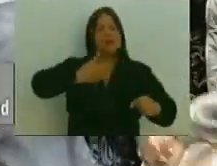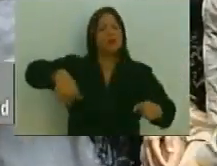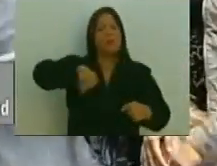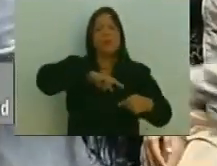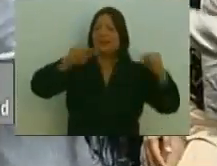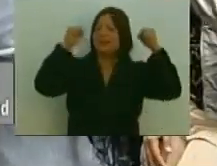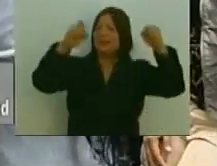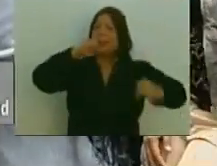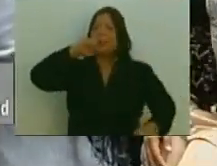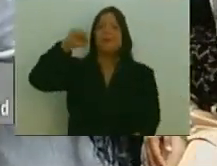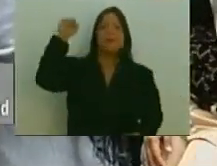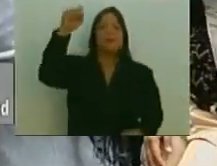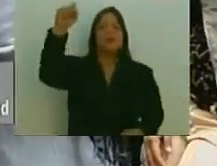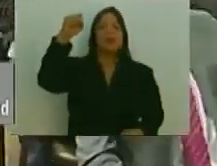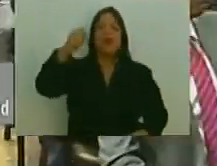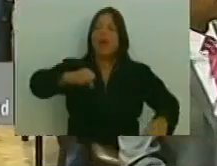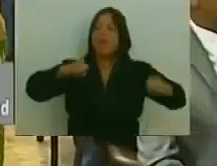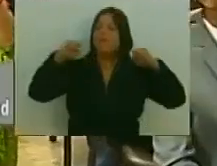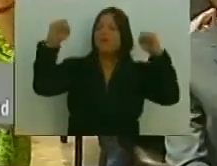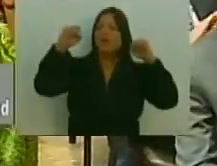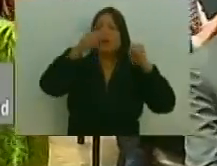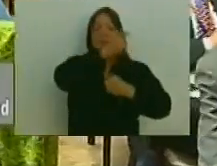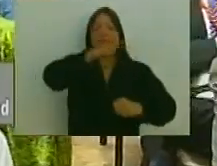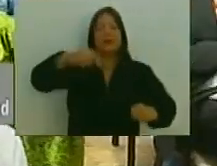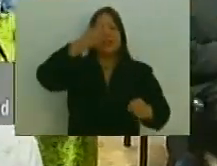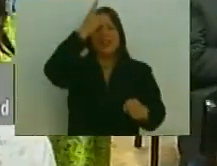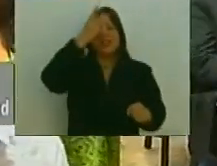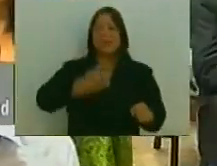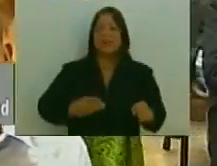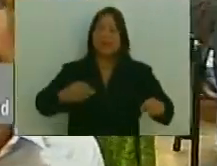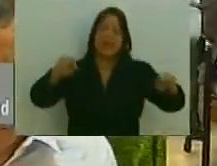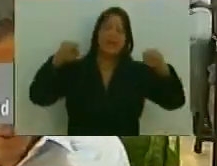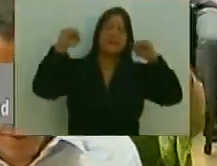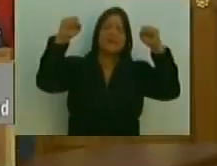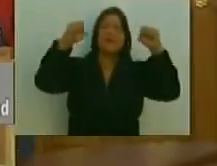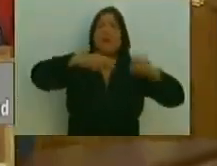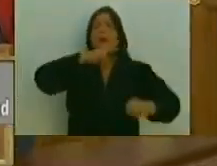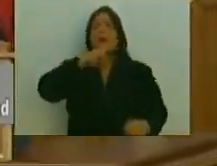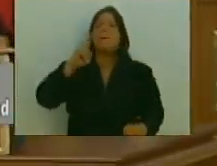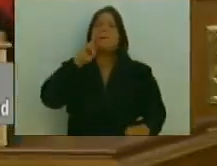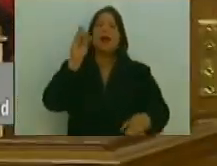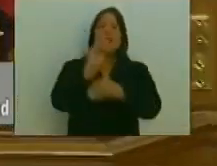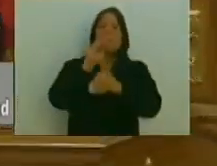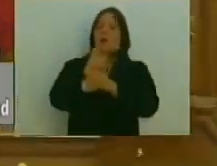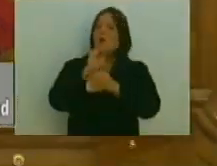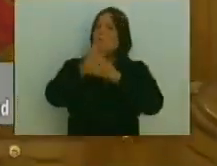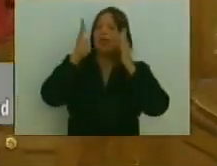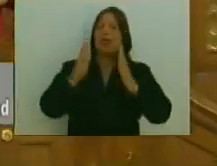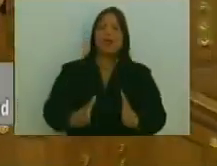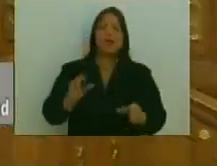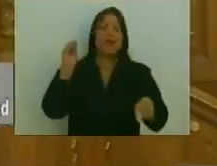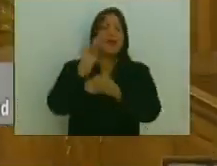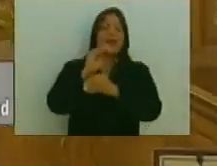presidente Nicolás Maduro! ¡Que viva las personas con discapacidad y las madres cuidadoras!